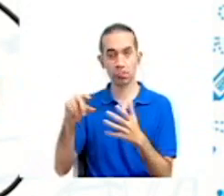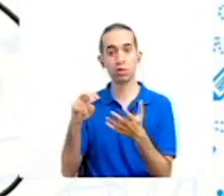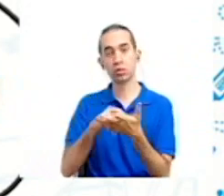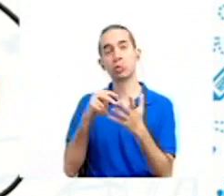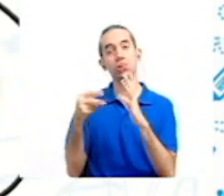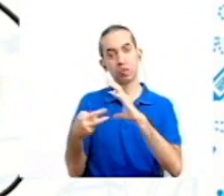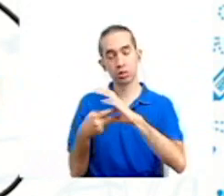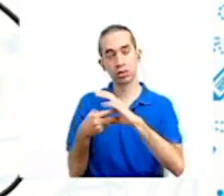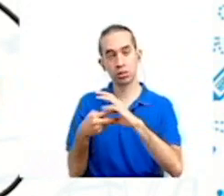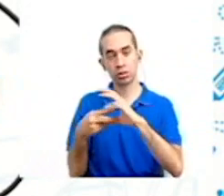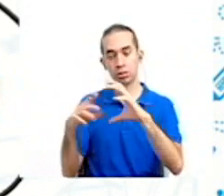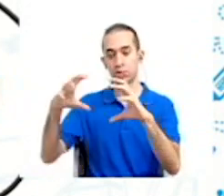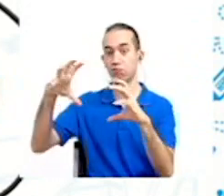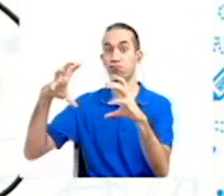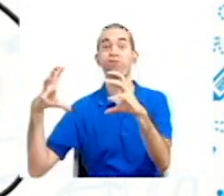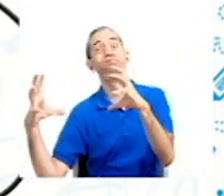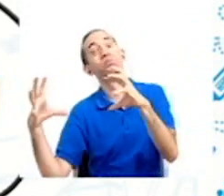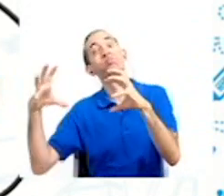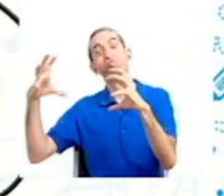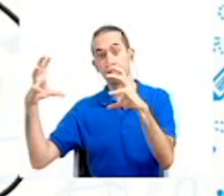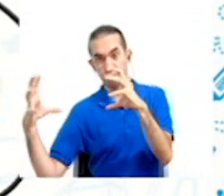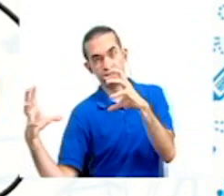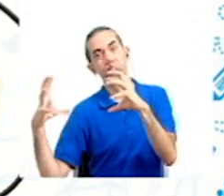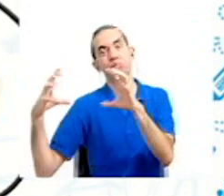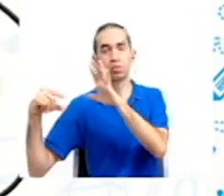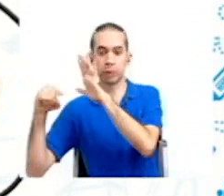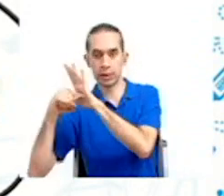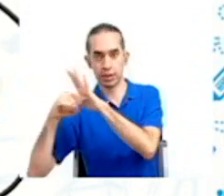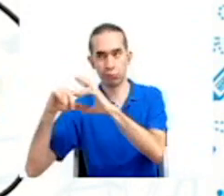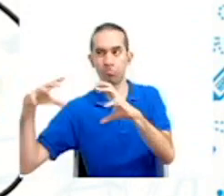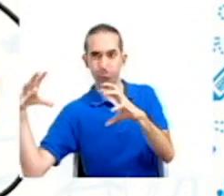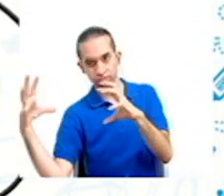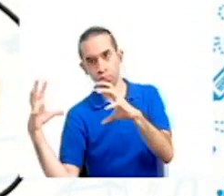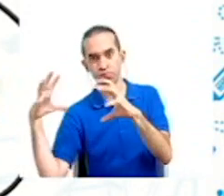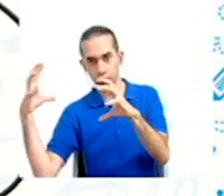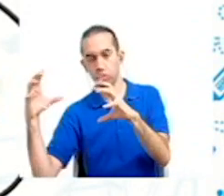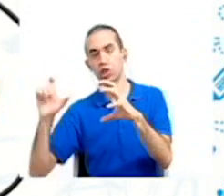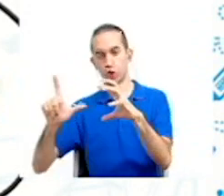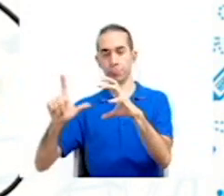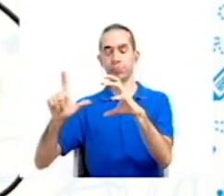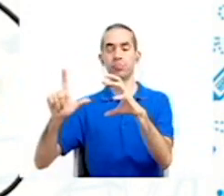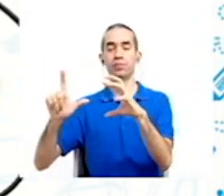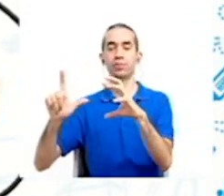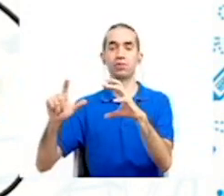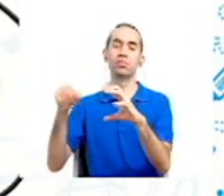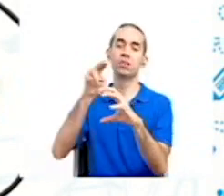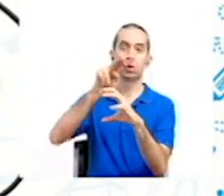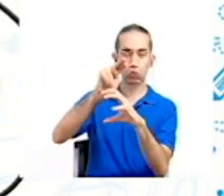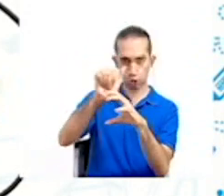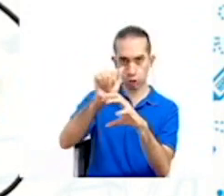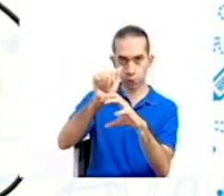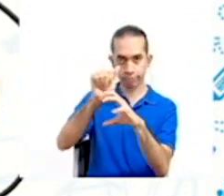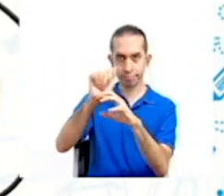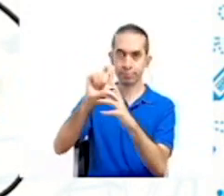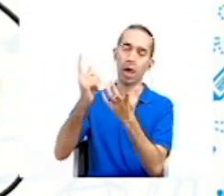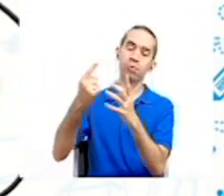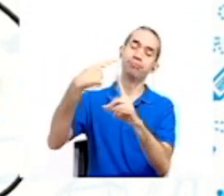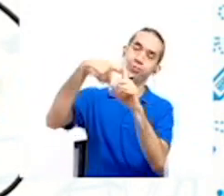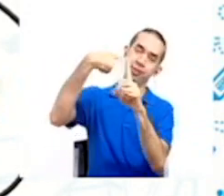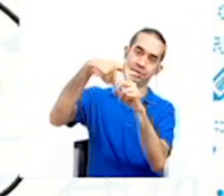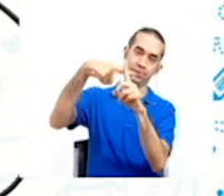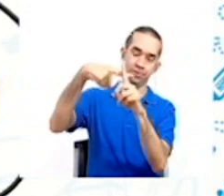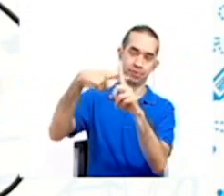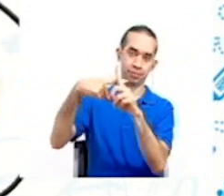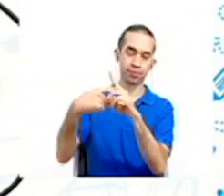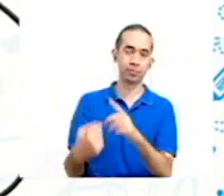tiene un lugar en ella que tiene más carga eléctrica negativa, que es el cloro. Y el sodio se convertiría en la parte